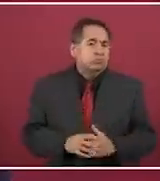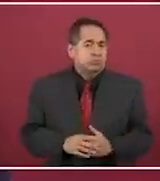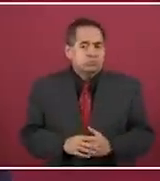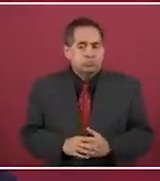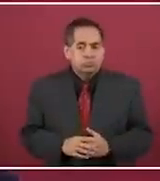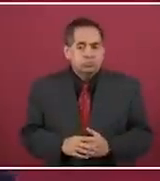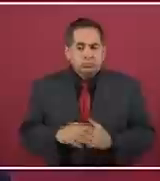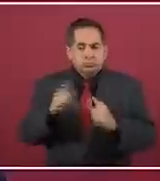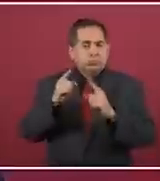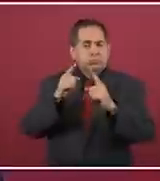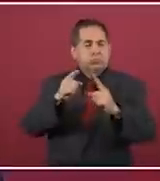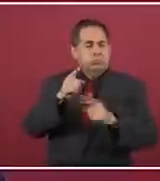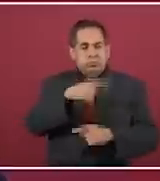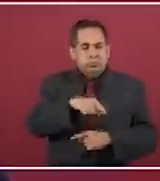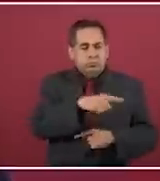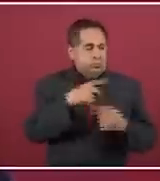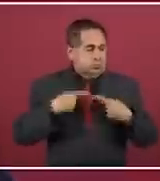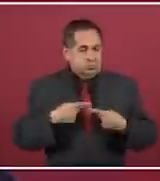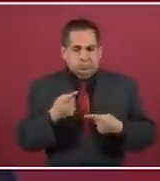el enriquecerse